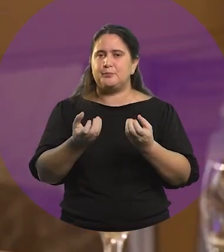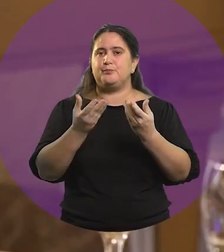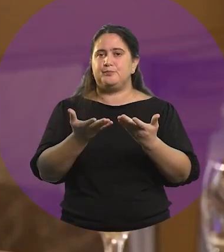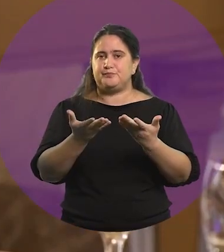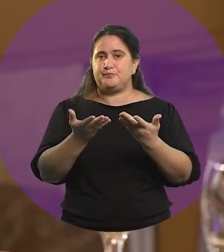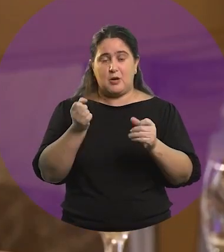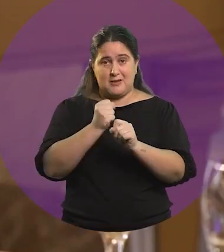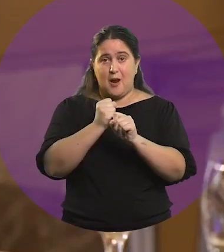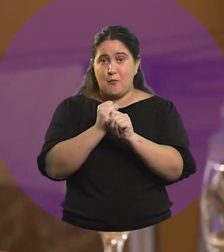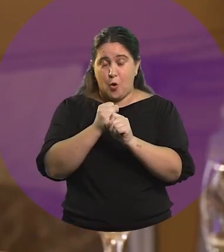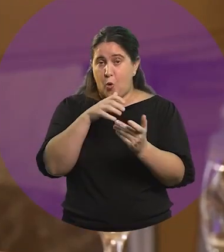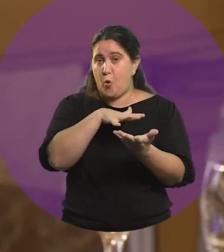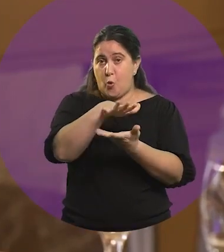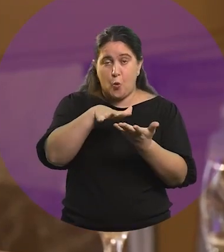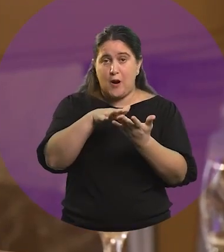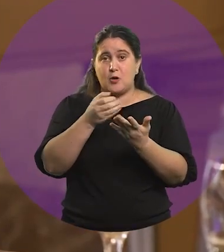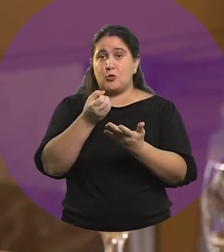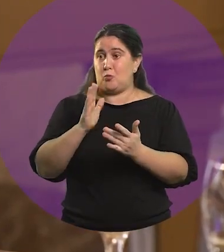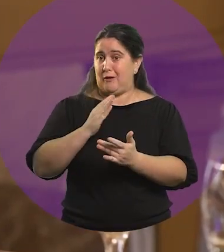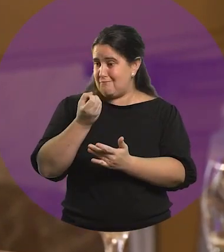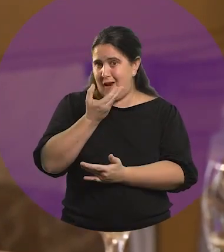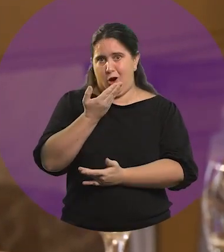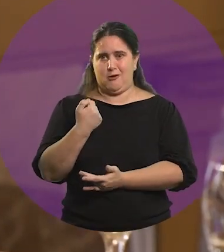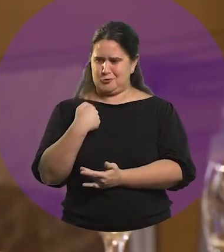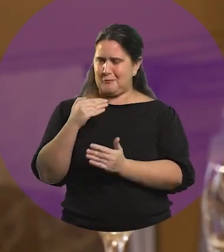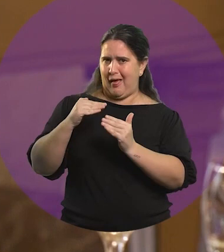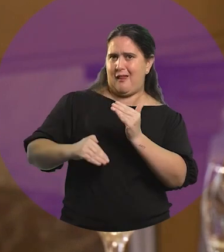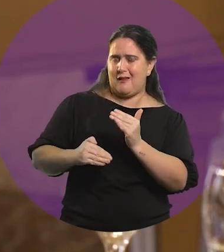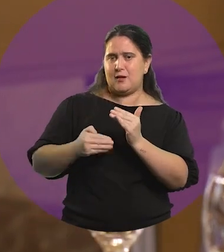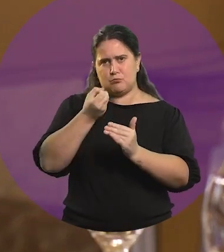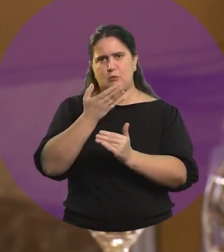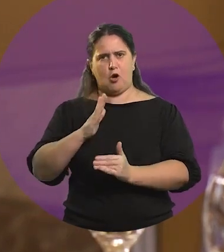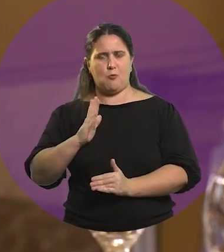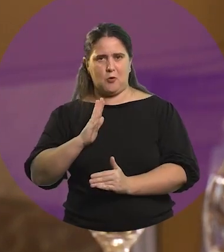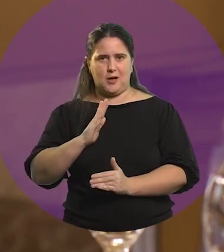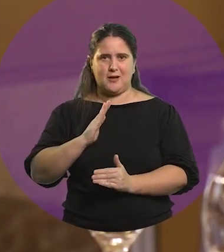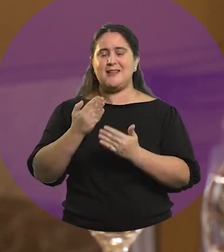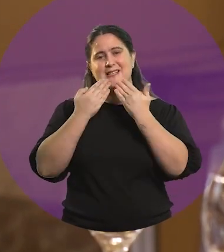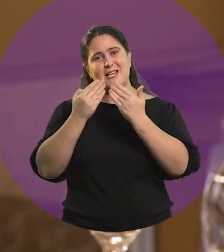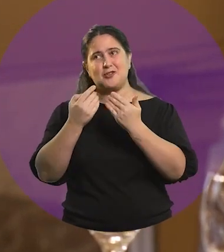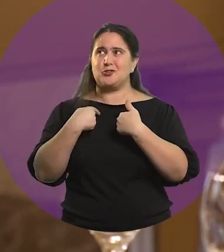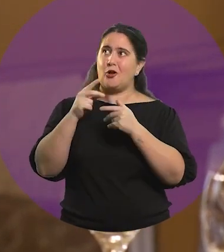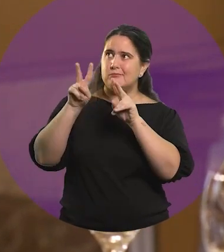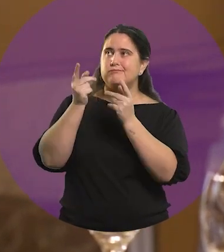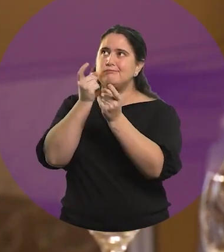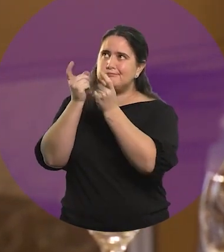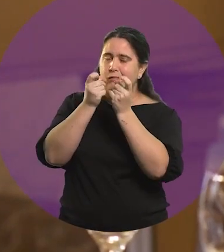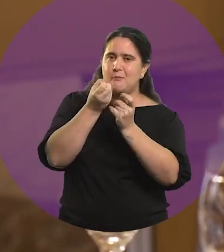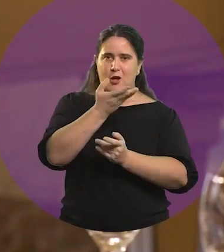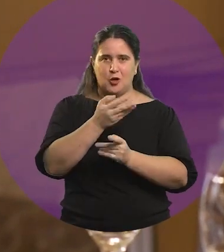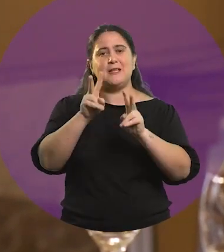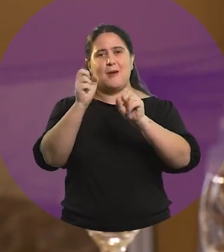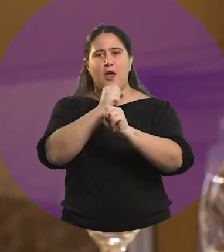Primero, de trabajar en un ámbito con mujeres mejores que yo en un montón de las cosas que hago y que me hacen mejor a mí, en el área